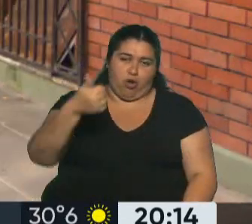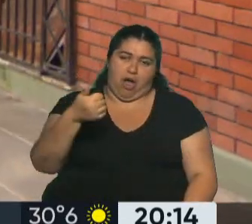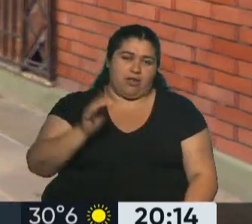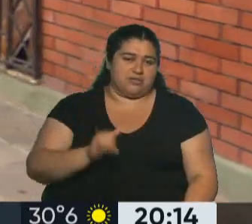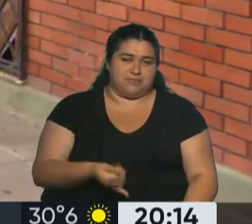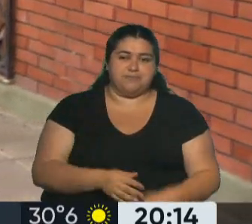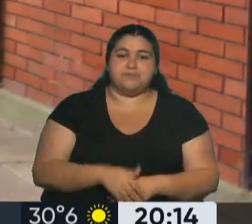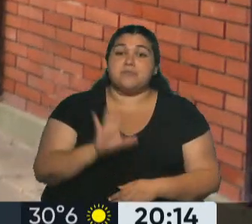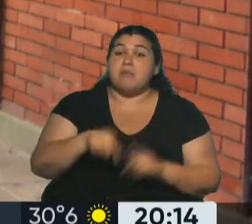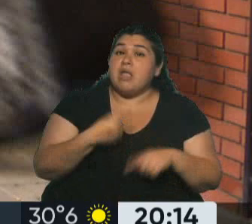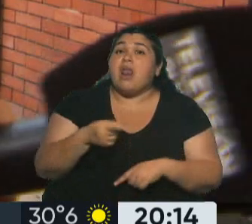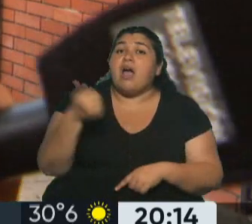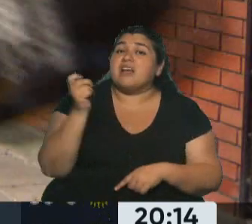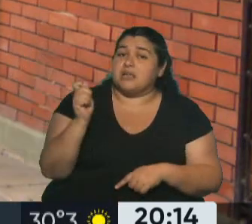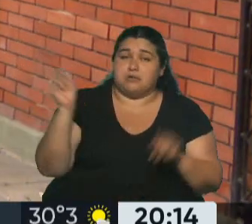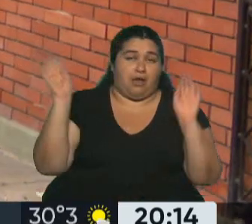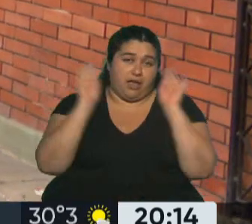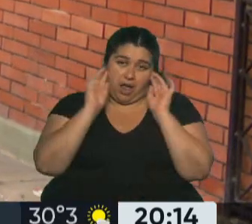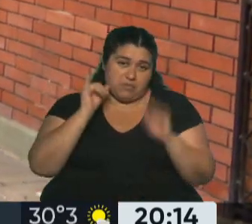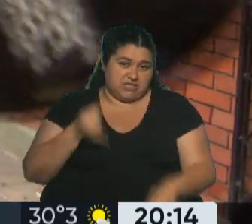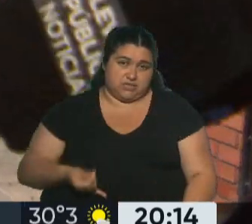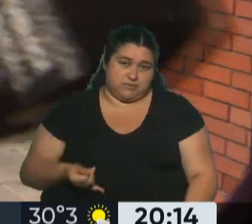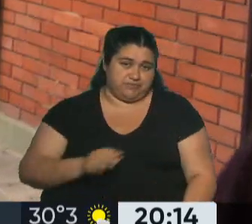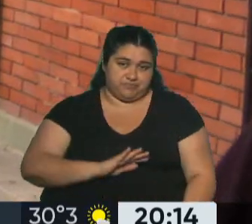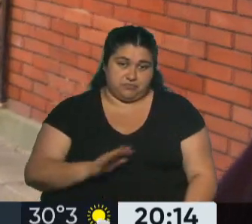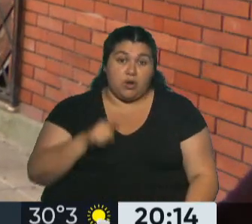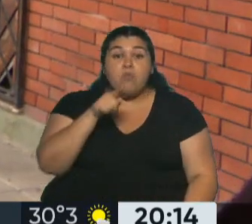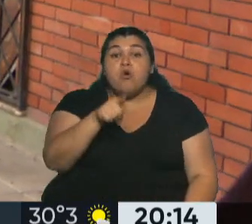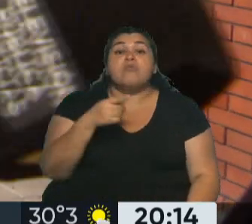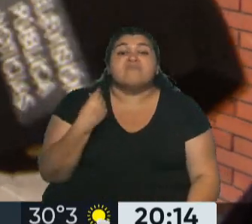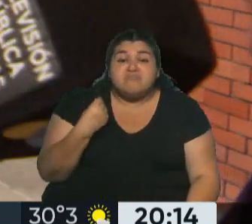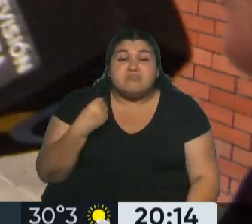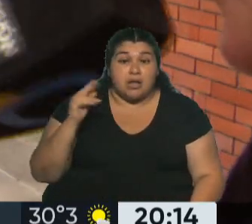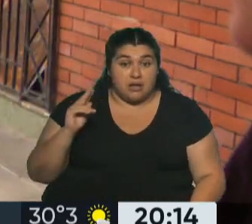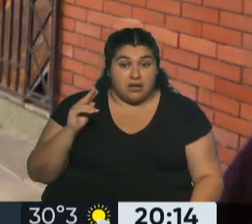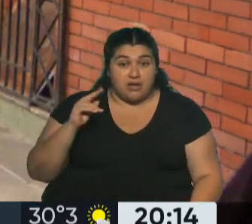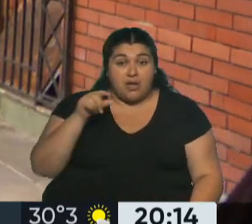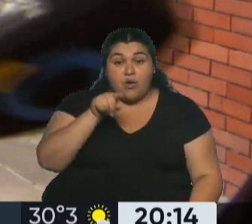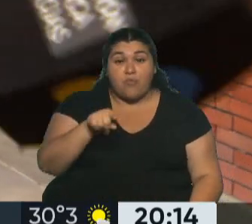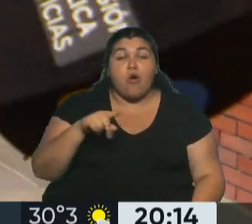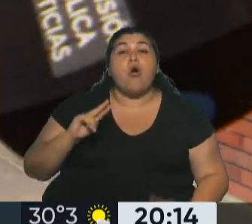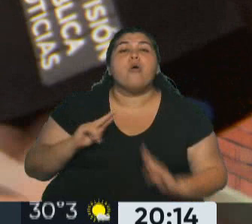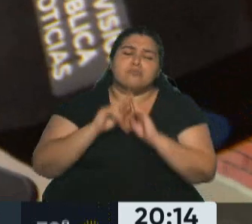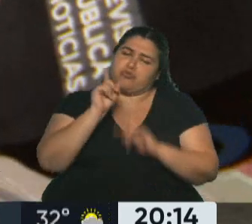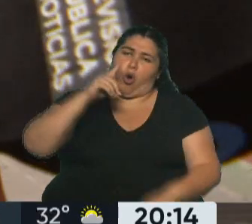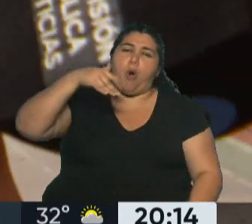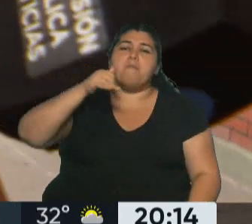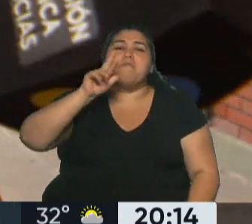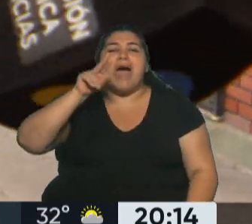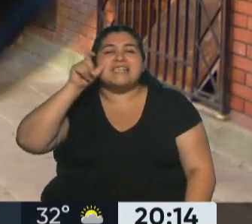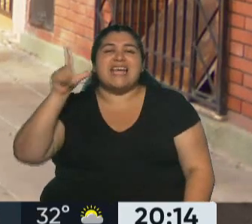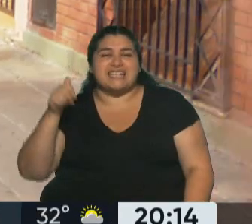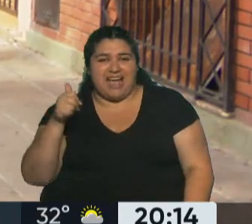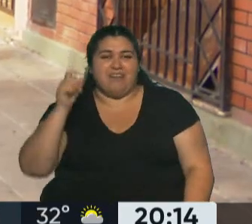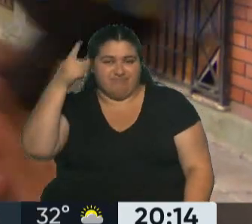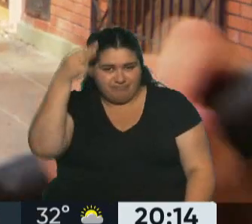sale riquelme gana riquelme Sí usted de París s de París al mundo Marsella Marsella Qué hermoso la